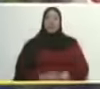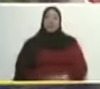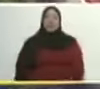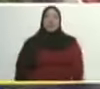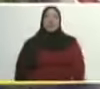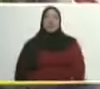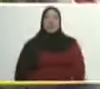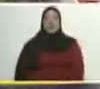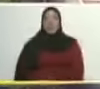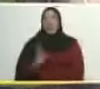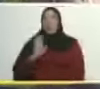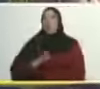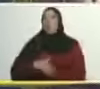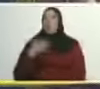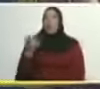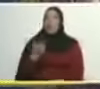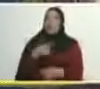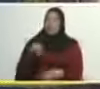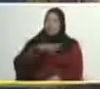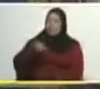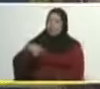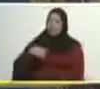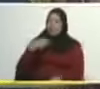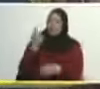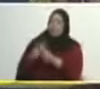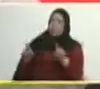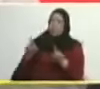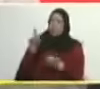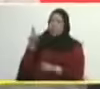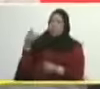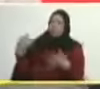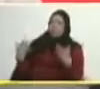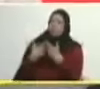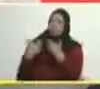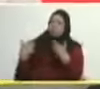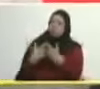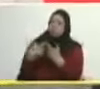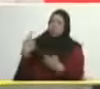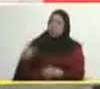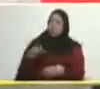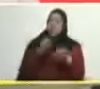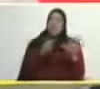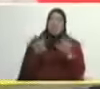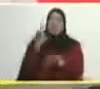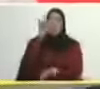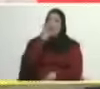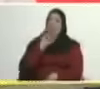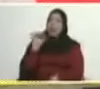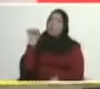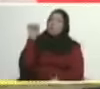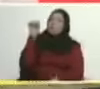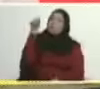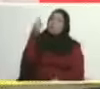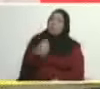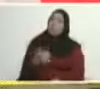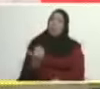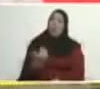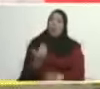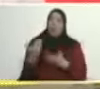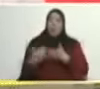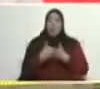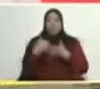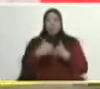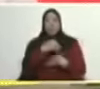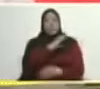No podemos ser indiferentes ante el crimen cotidiano que hace 75 años se comete contra el hermano